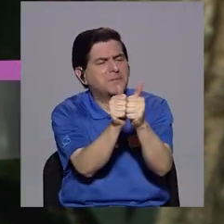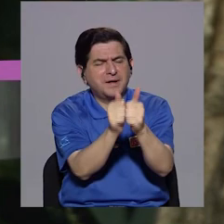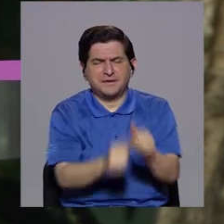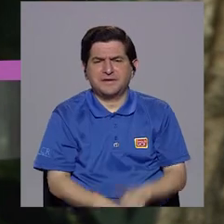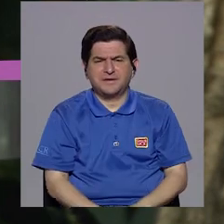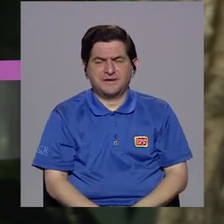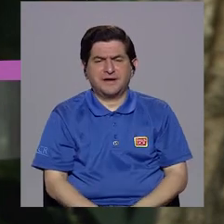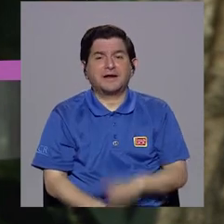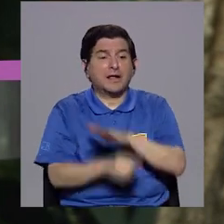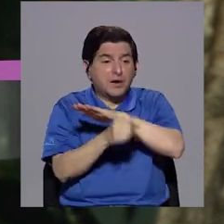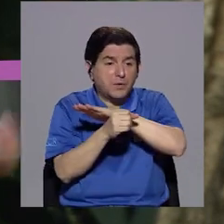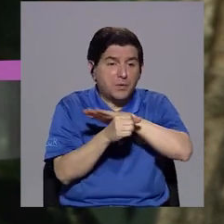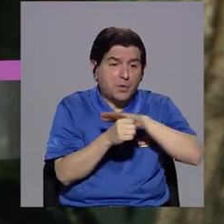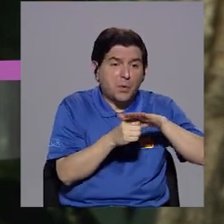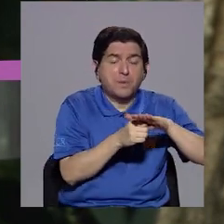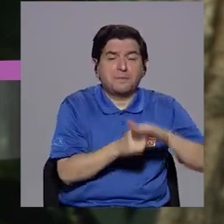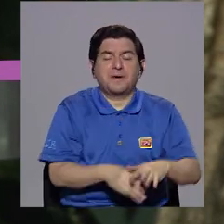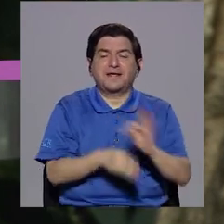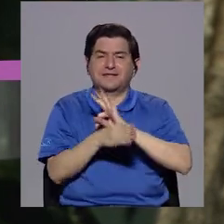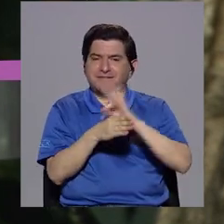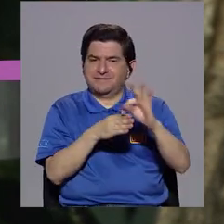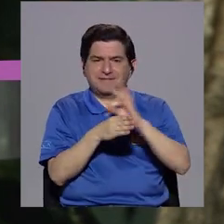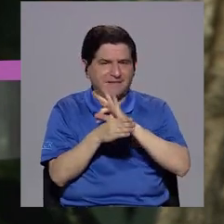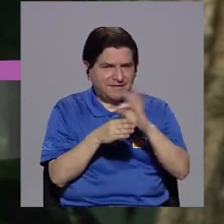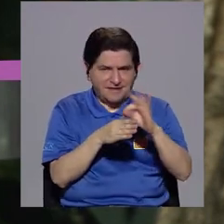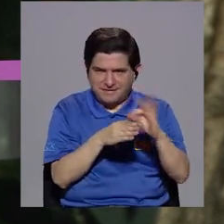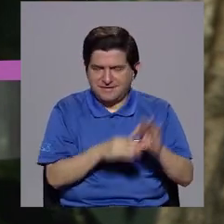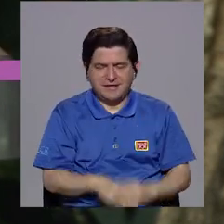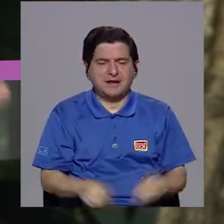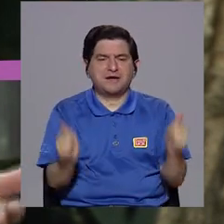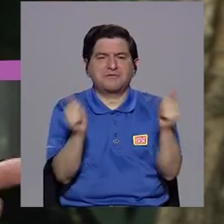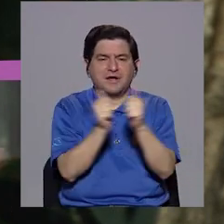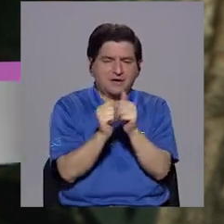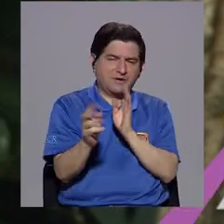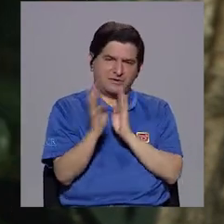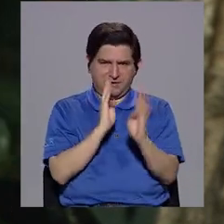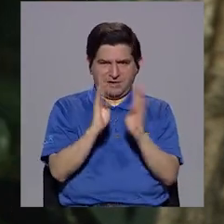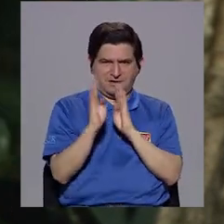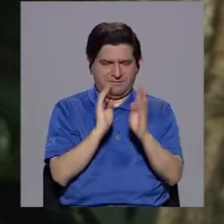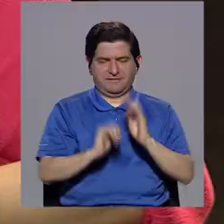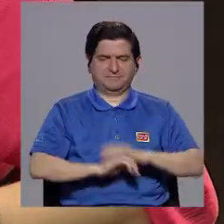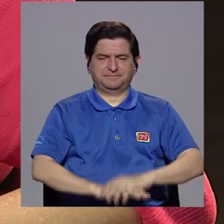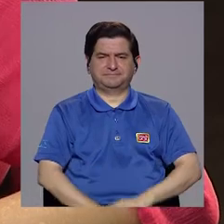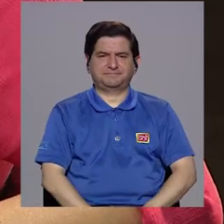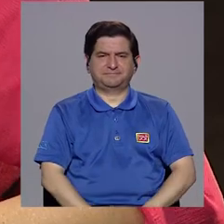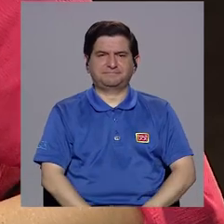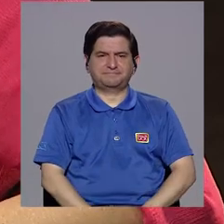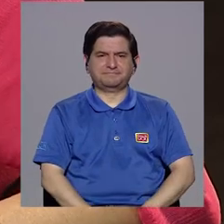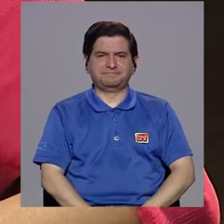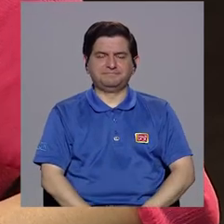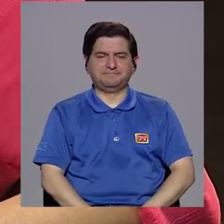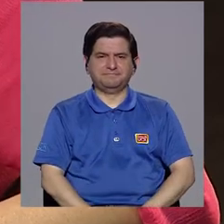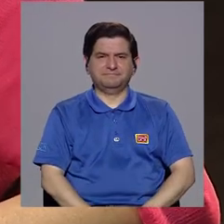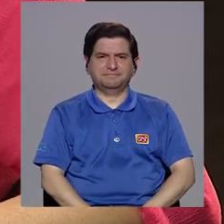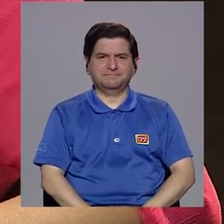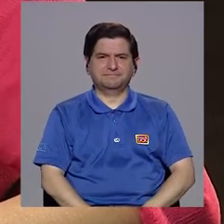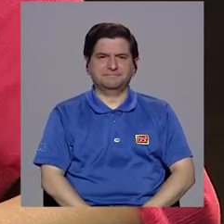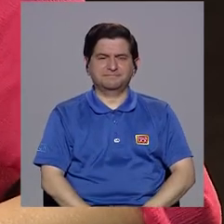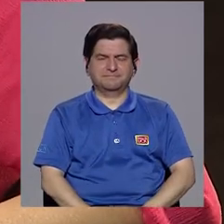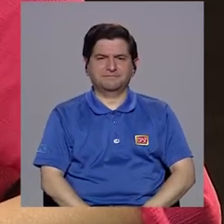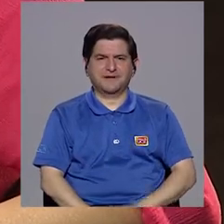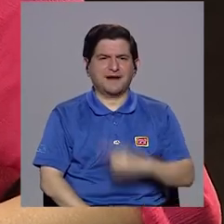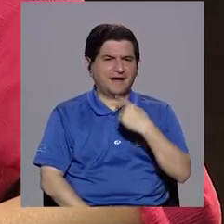para acompañar o para complementar la terapia con la palabra. Uh-huh. Sí, es curioso que